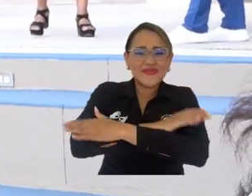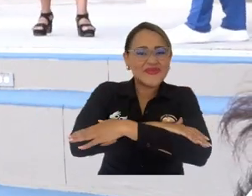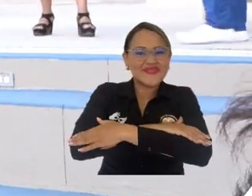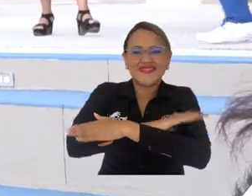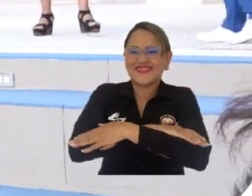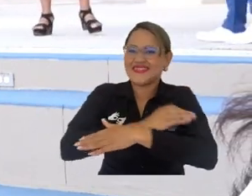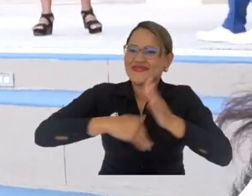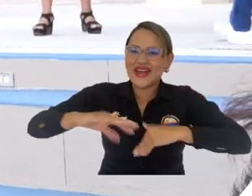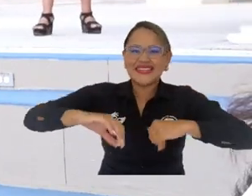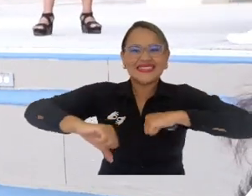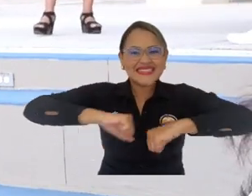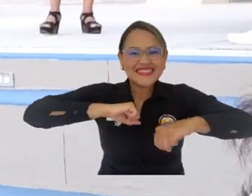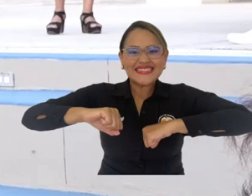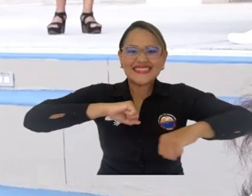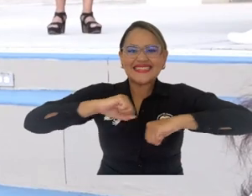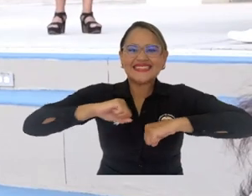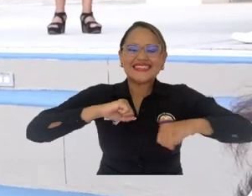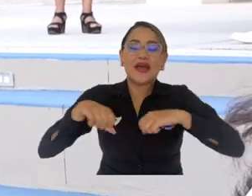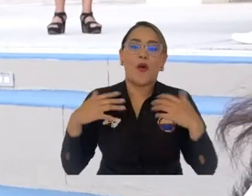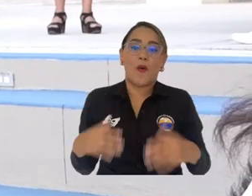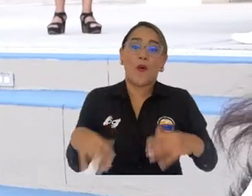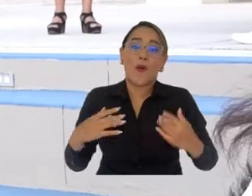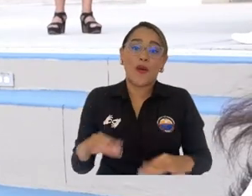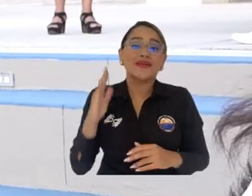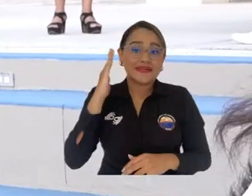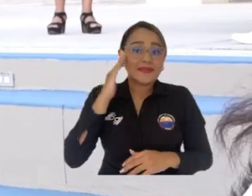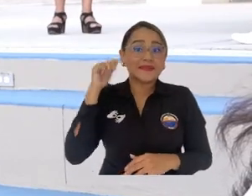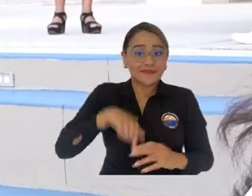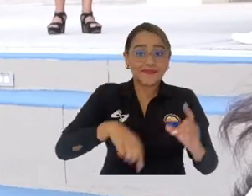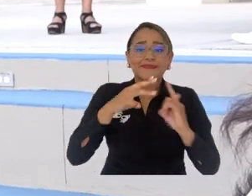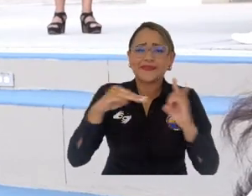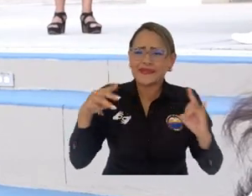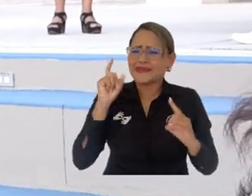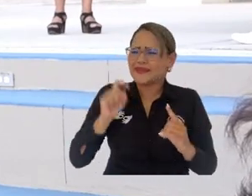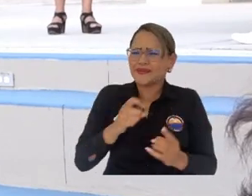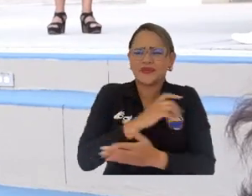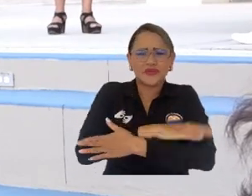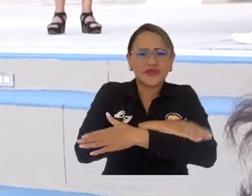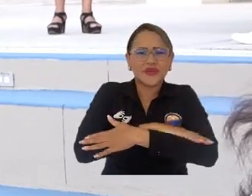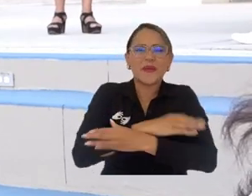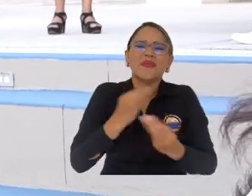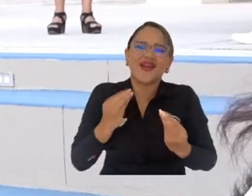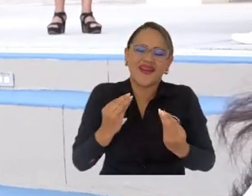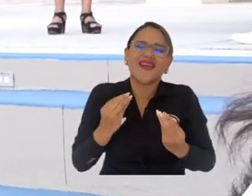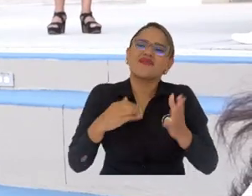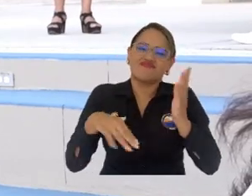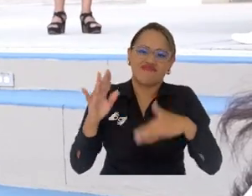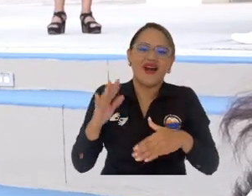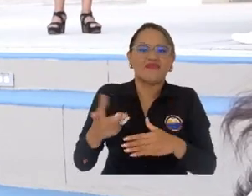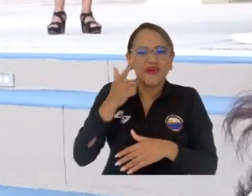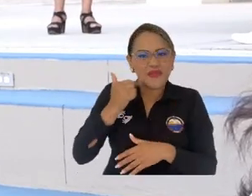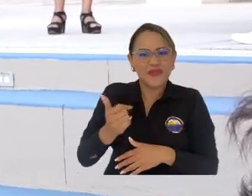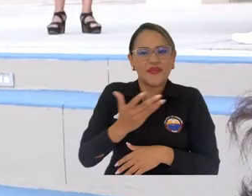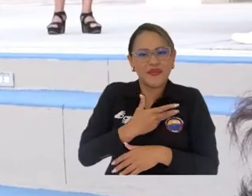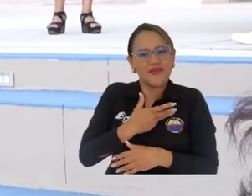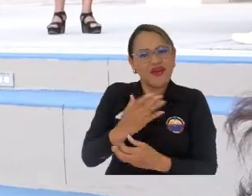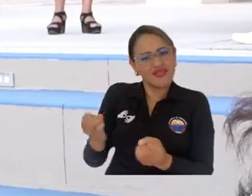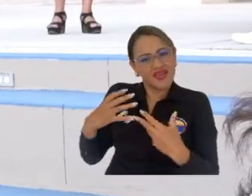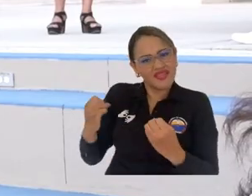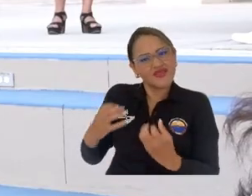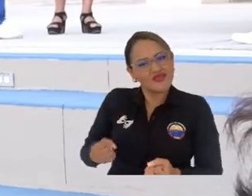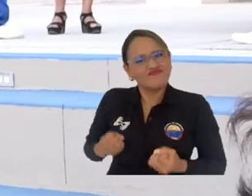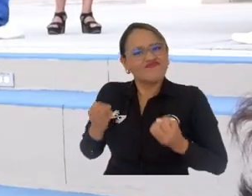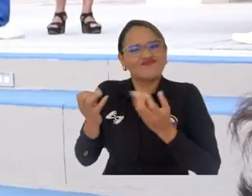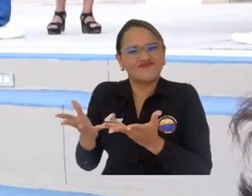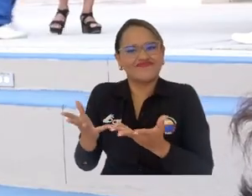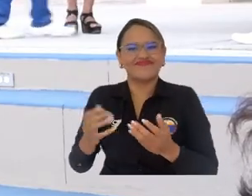debería cumplir yo acá, la que debería tener yo acá para, de cierta manera, remunerar todos esos sacrificios